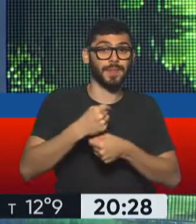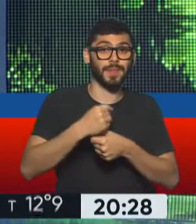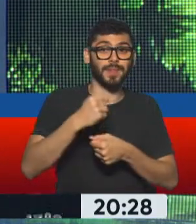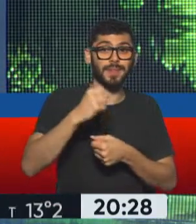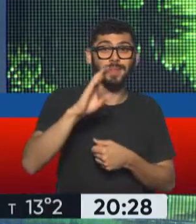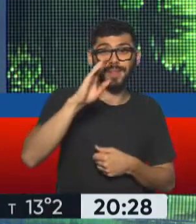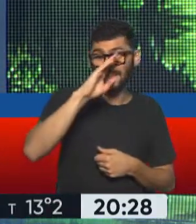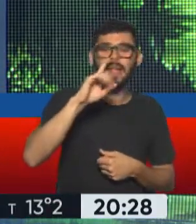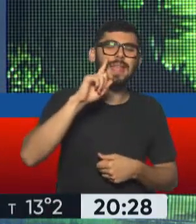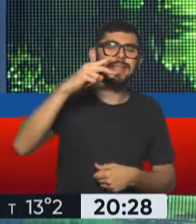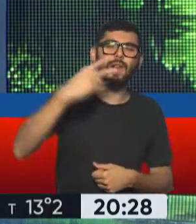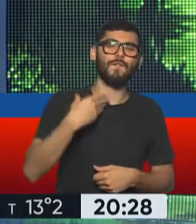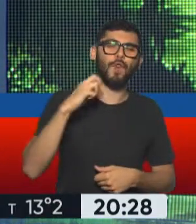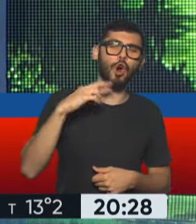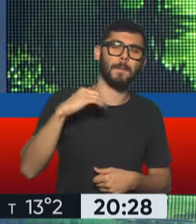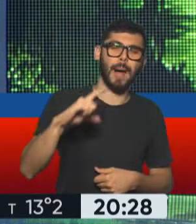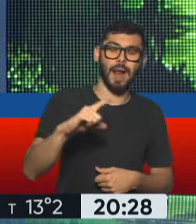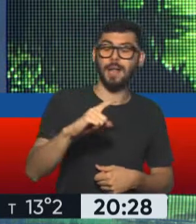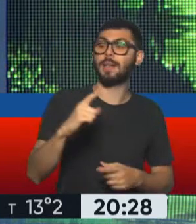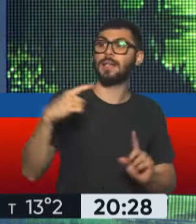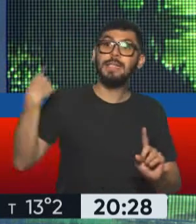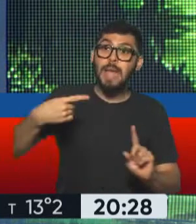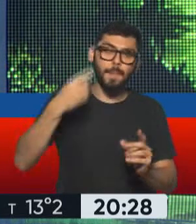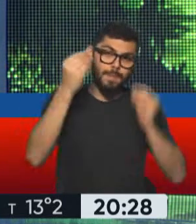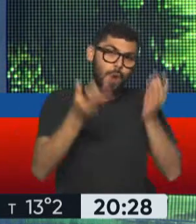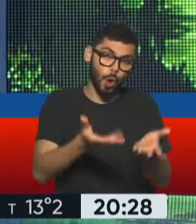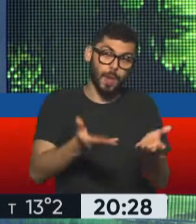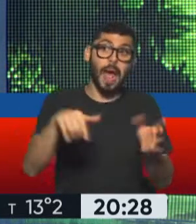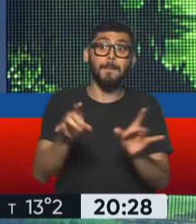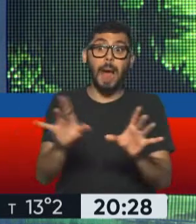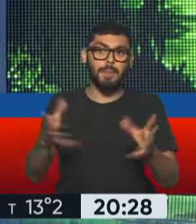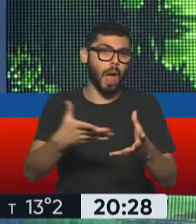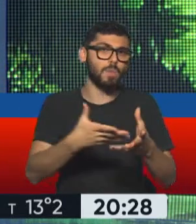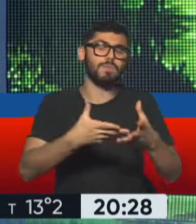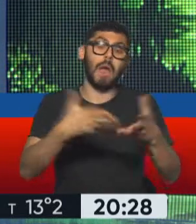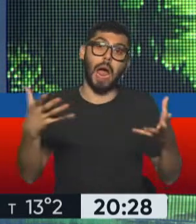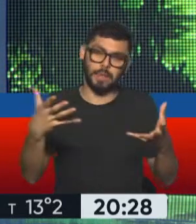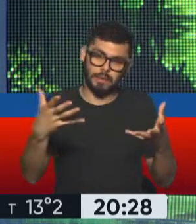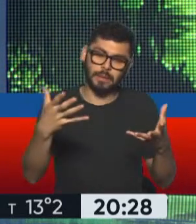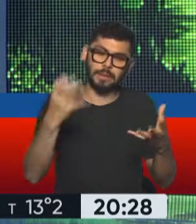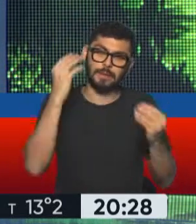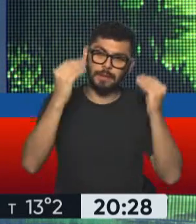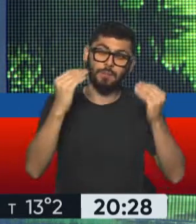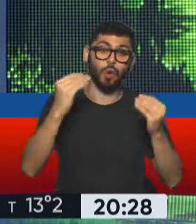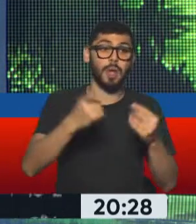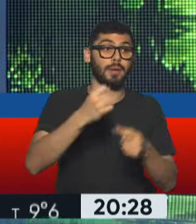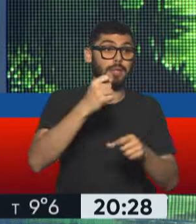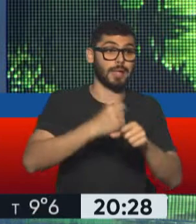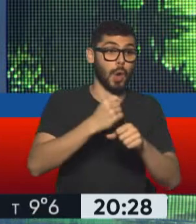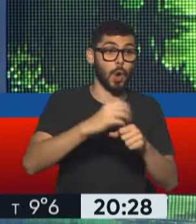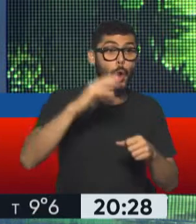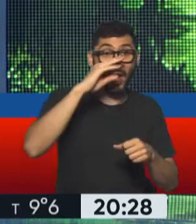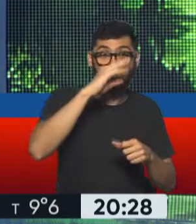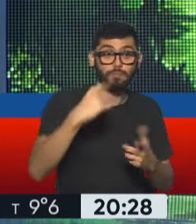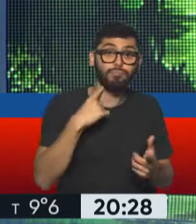primero siempre fue una preocupación y en la pandemia eso recrudeció más, por dos motivos. Primero por aquel informal que tenía que